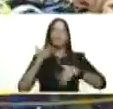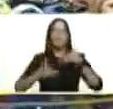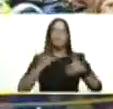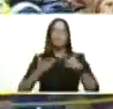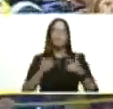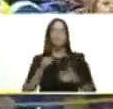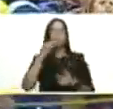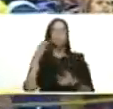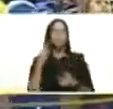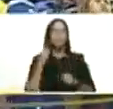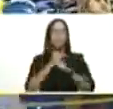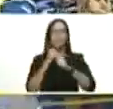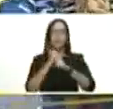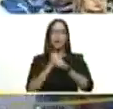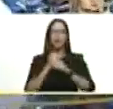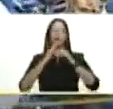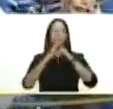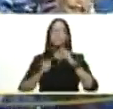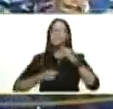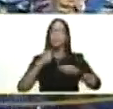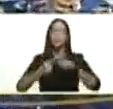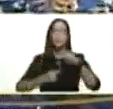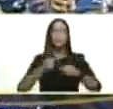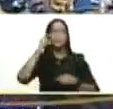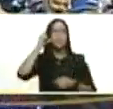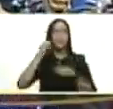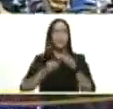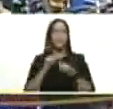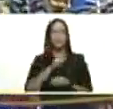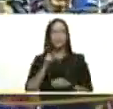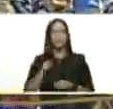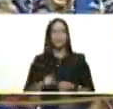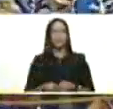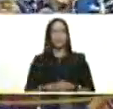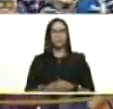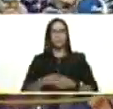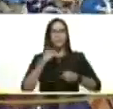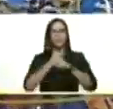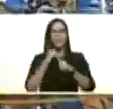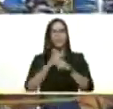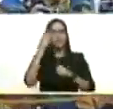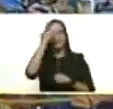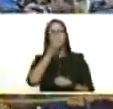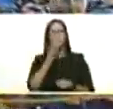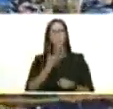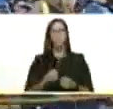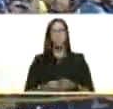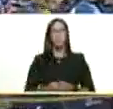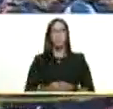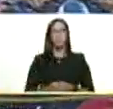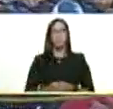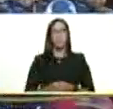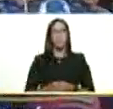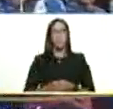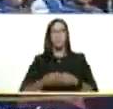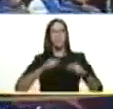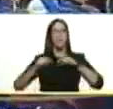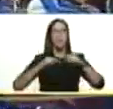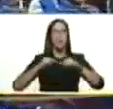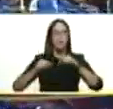orgullosos del trabajo que todos los días hacen ustedes. Trabajo hermoso de